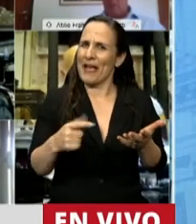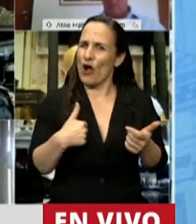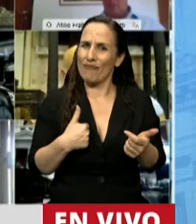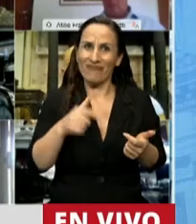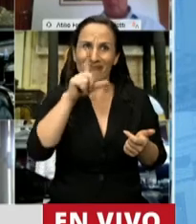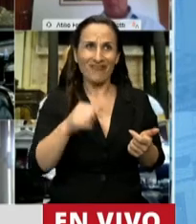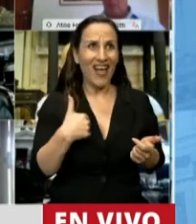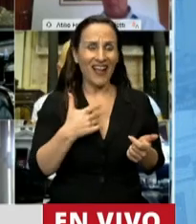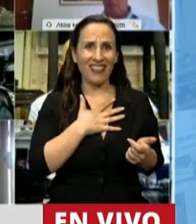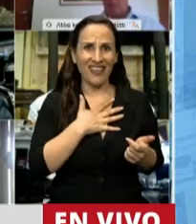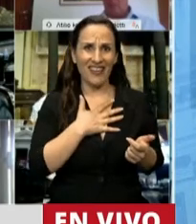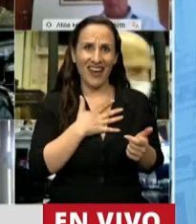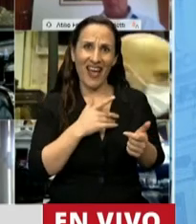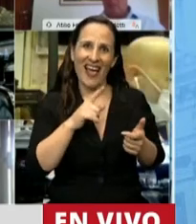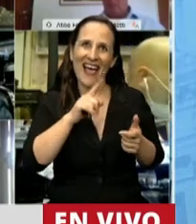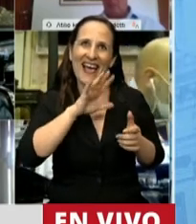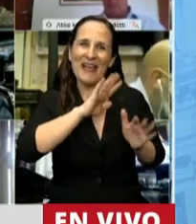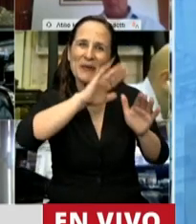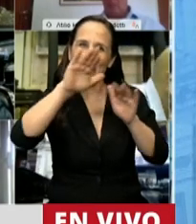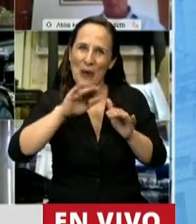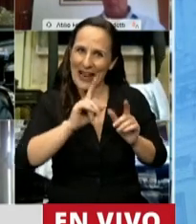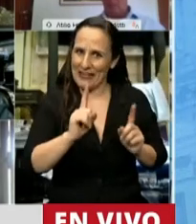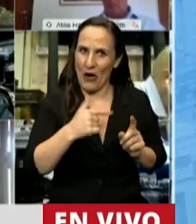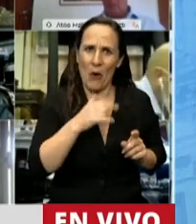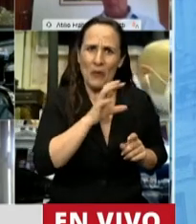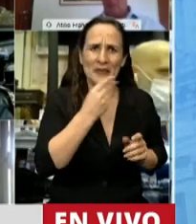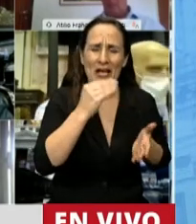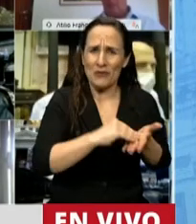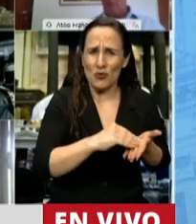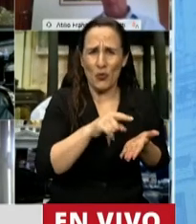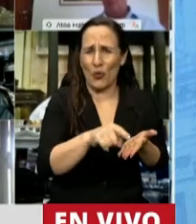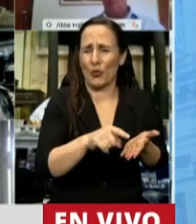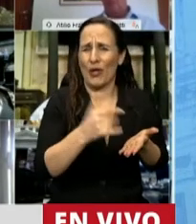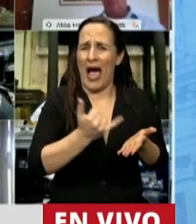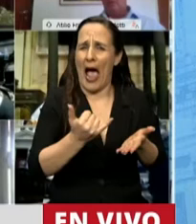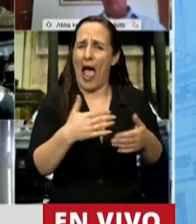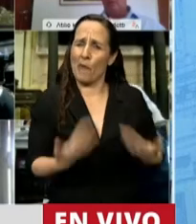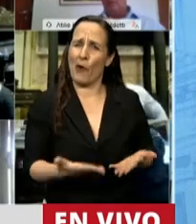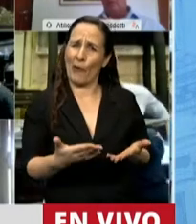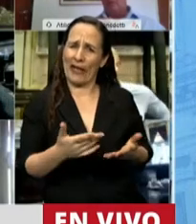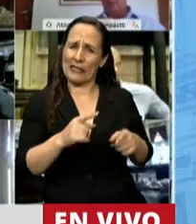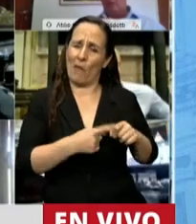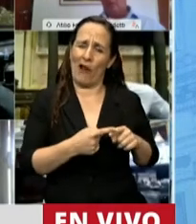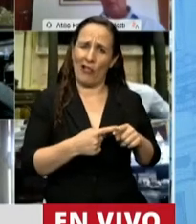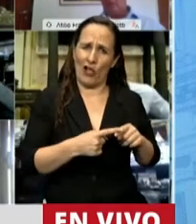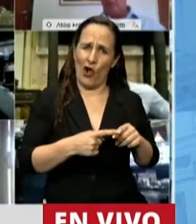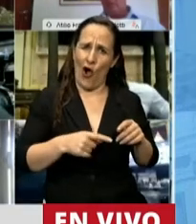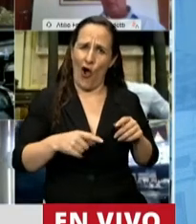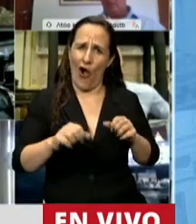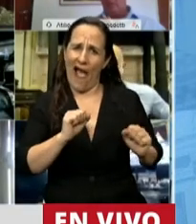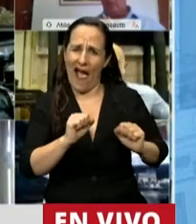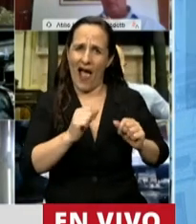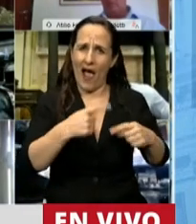país vaya en el mismo camino por el que está yendo mi provincia, donde la demagogia, la mentira y la